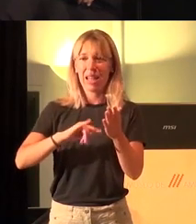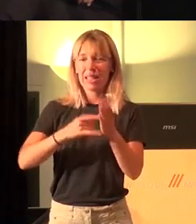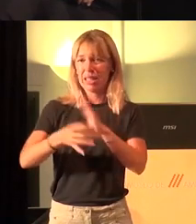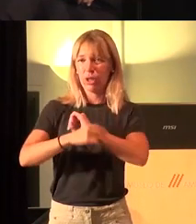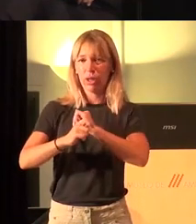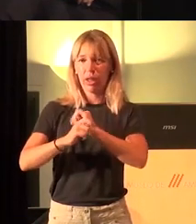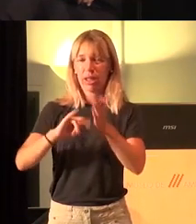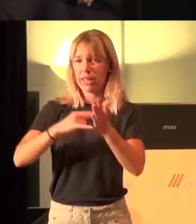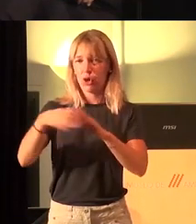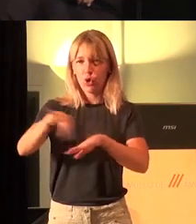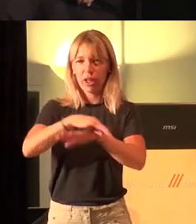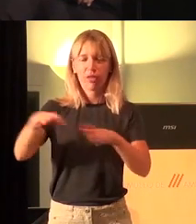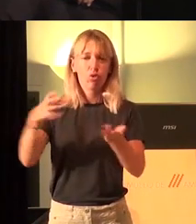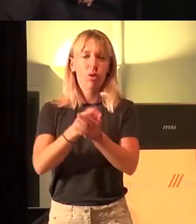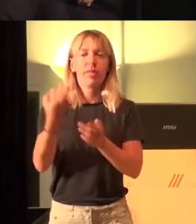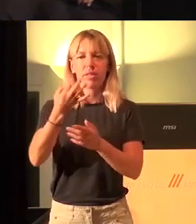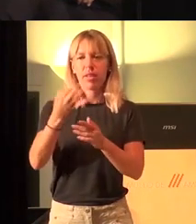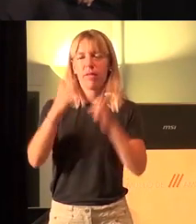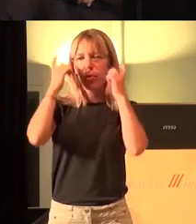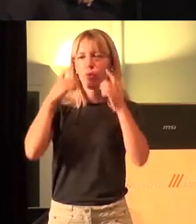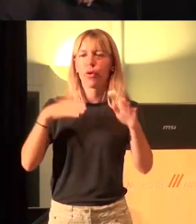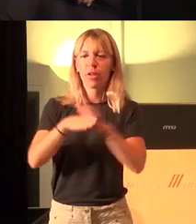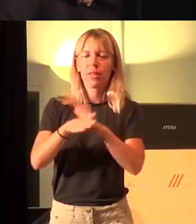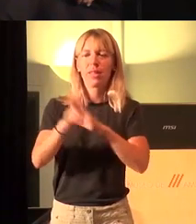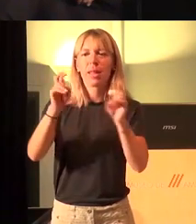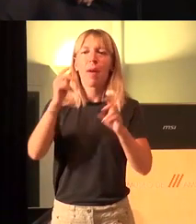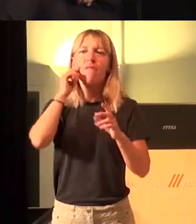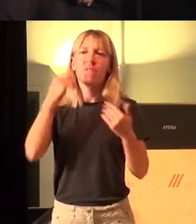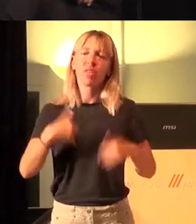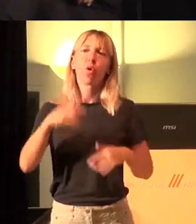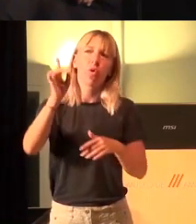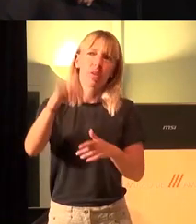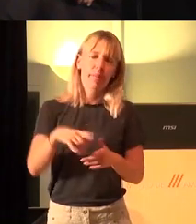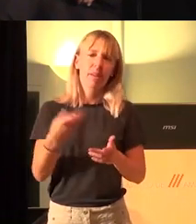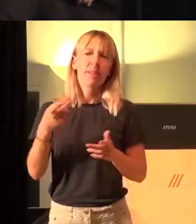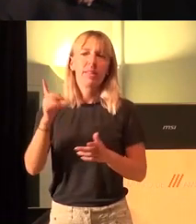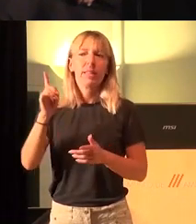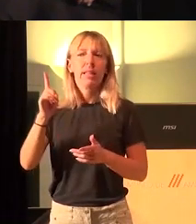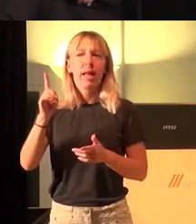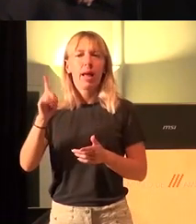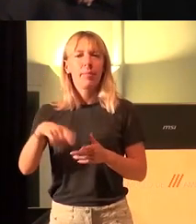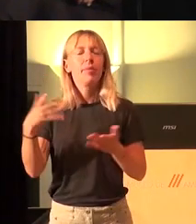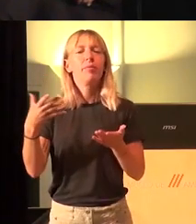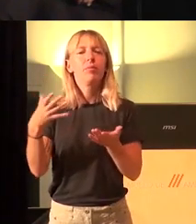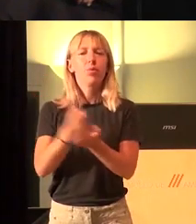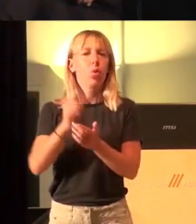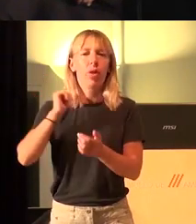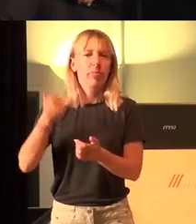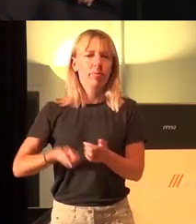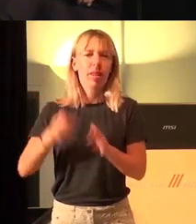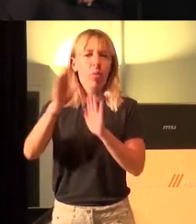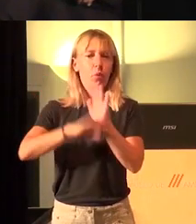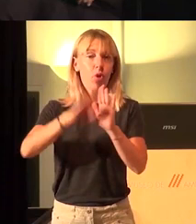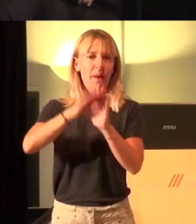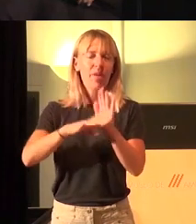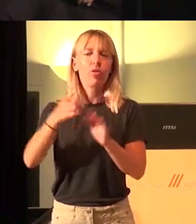accesible, no solo desde ese punto de vista más físico, aunque también, sino también en toda la riqueza de su programación. Así